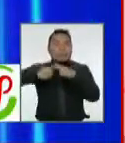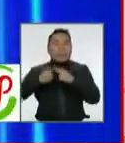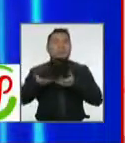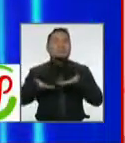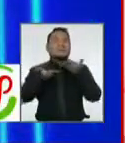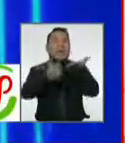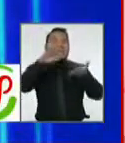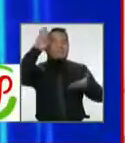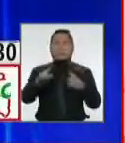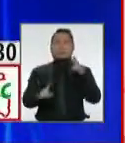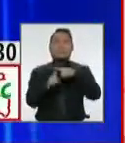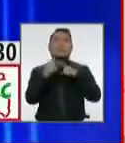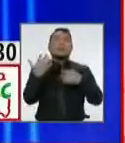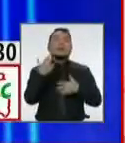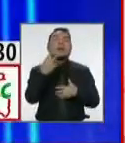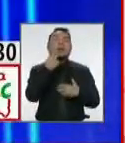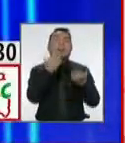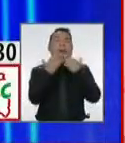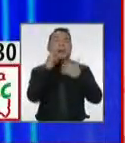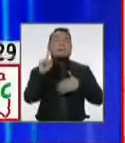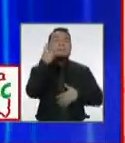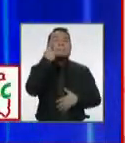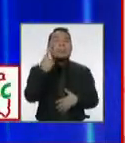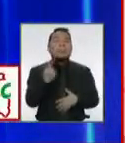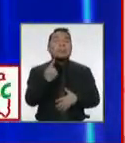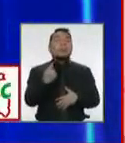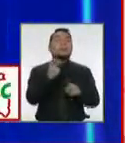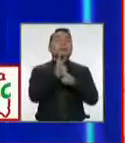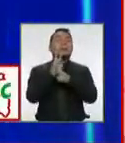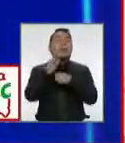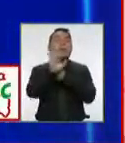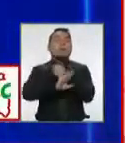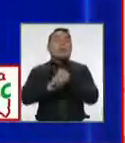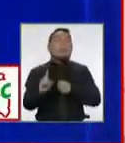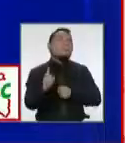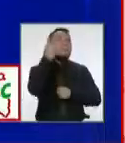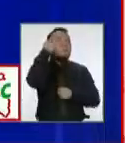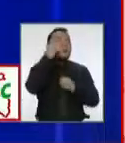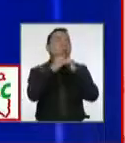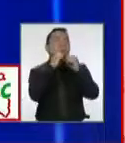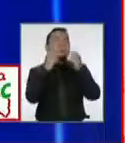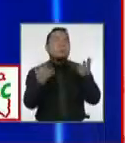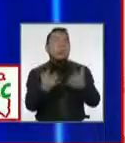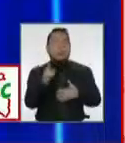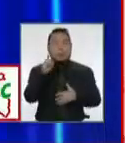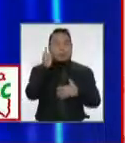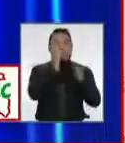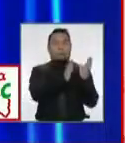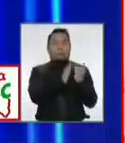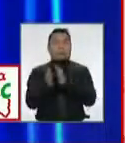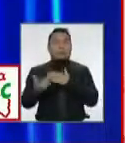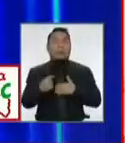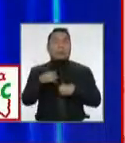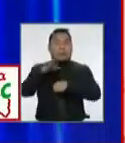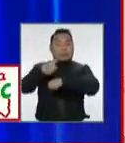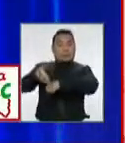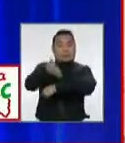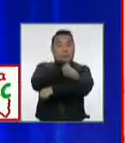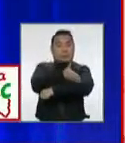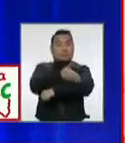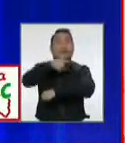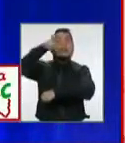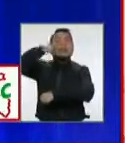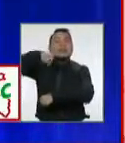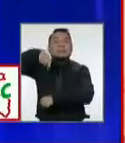Mendoza, porque ser protagonista de muchos memes acaba distrayéndote de escuchar tu mensaje. Hoy el saco que tenía estaba maravilloso,